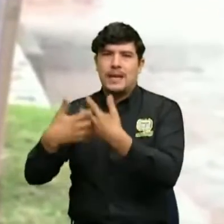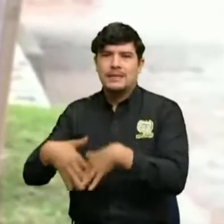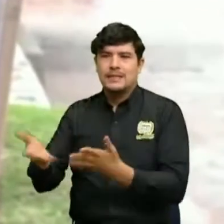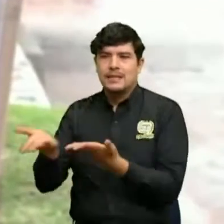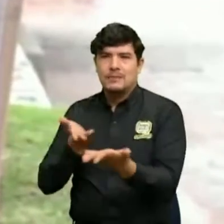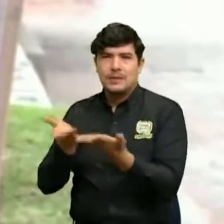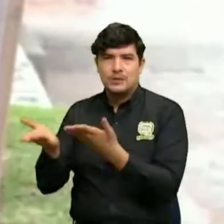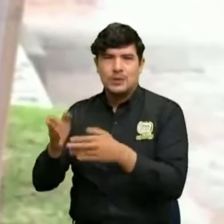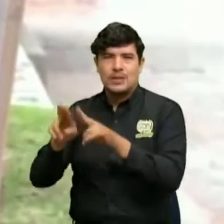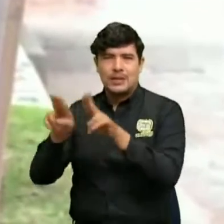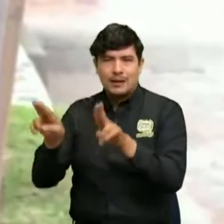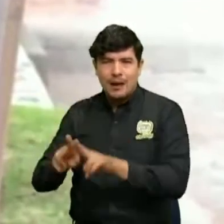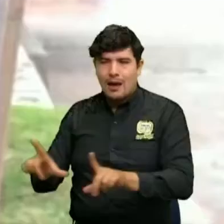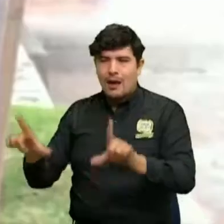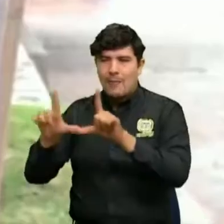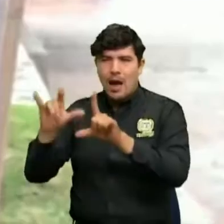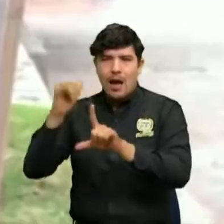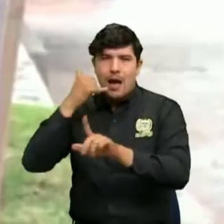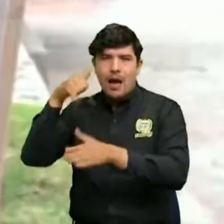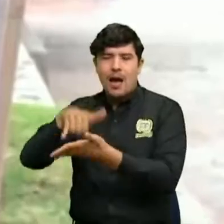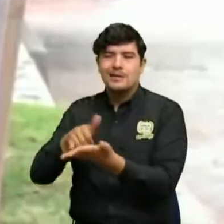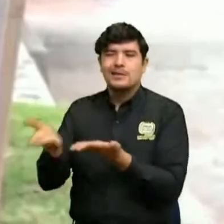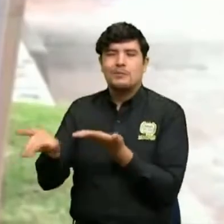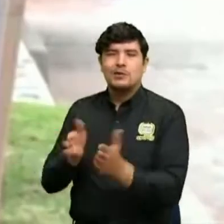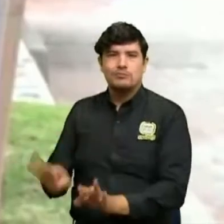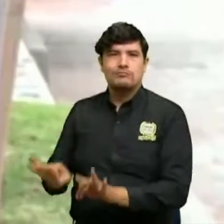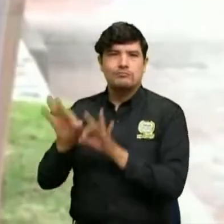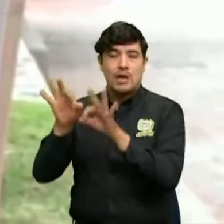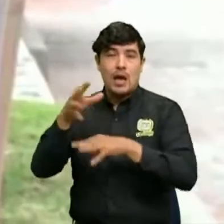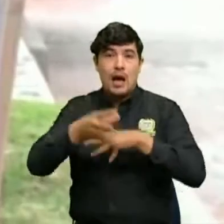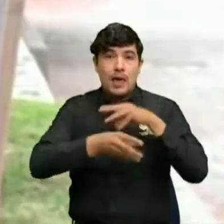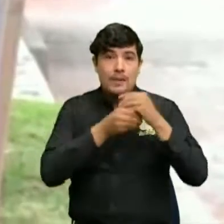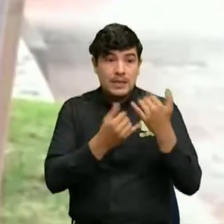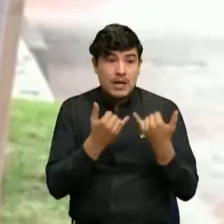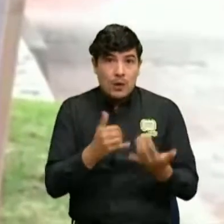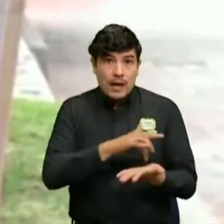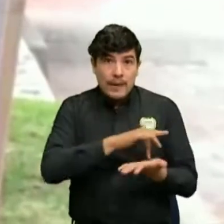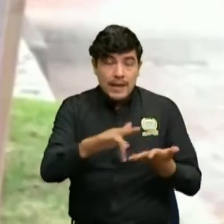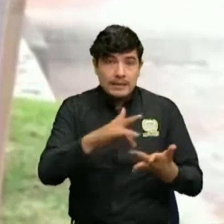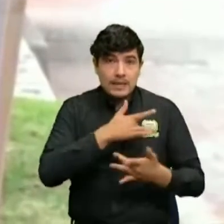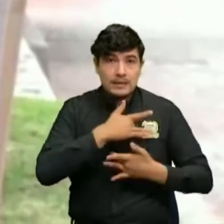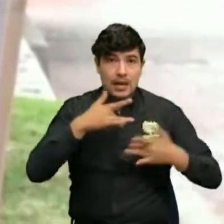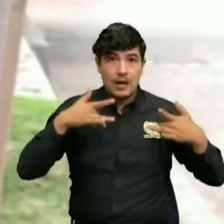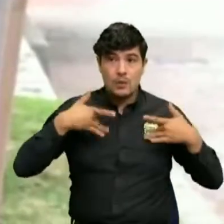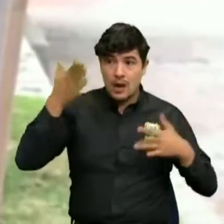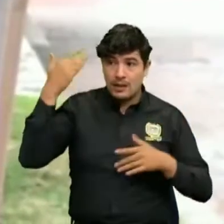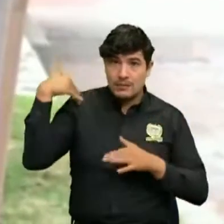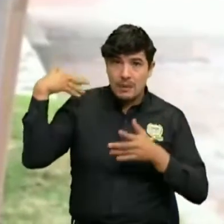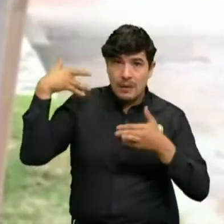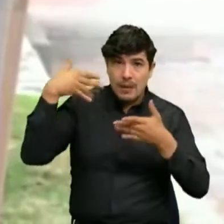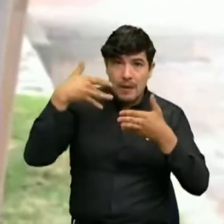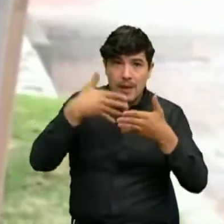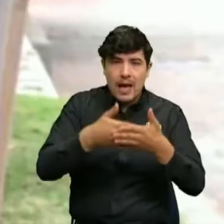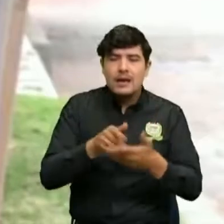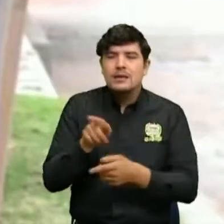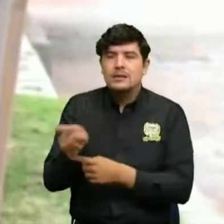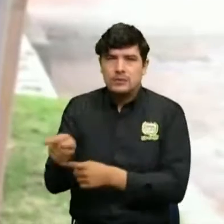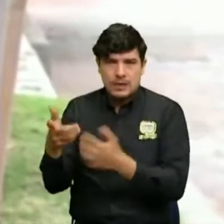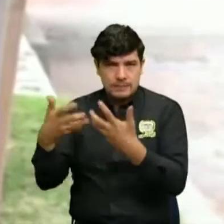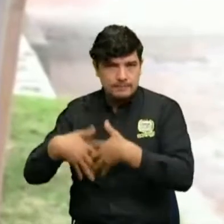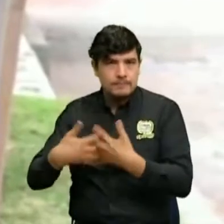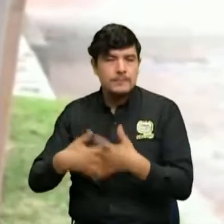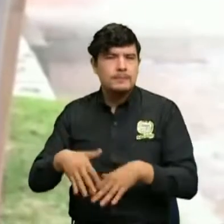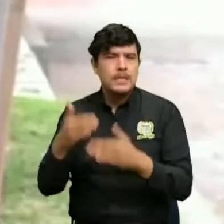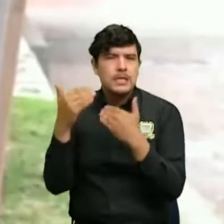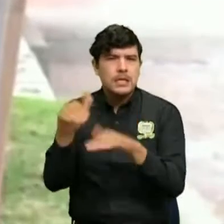pero además que en estados decepcionó de emergencia sanitaria como la que hemos enfrentado en los últimos meses haya un mínimo de la navegabilidad